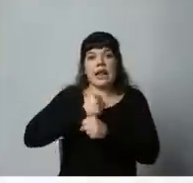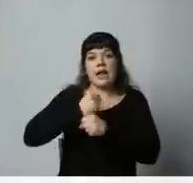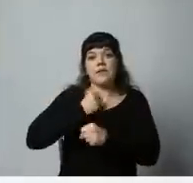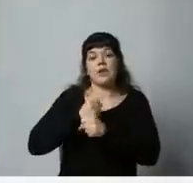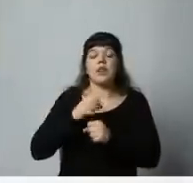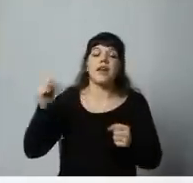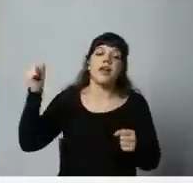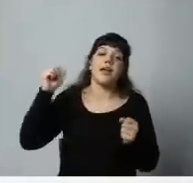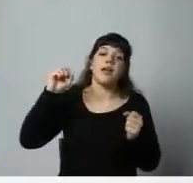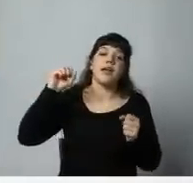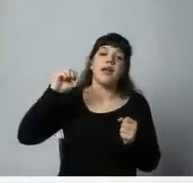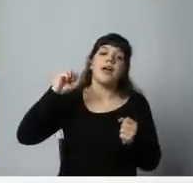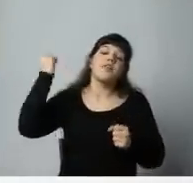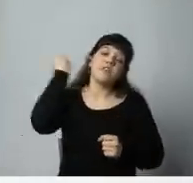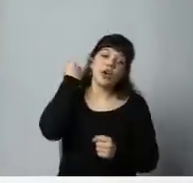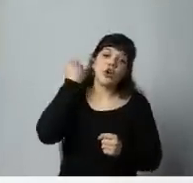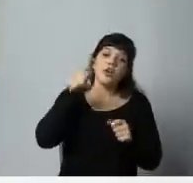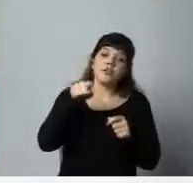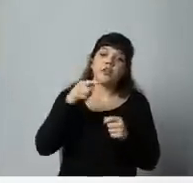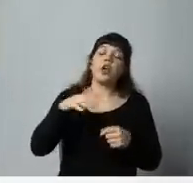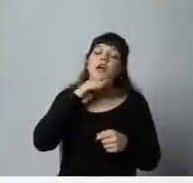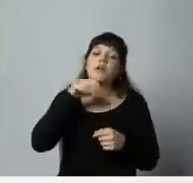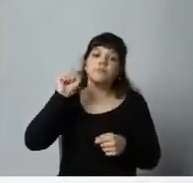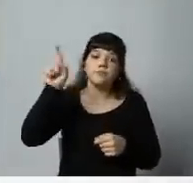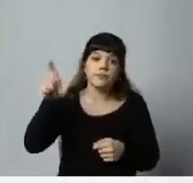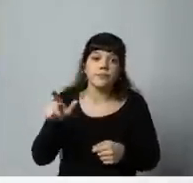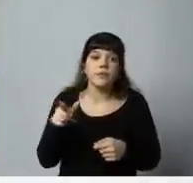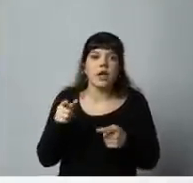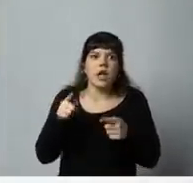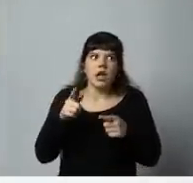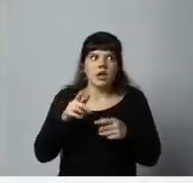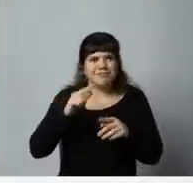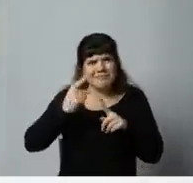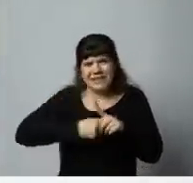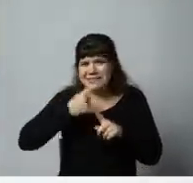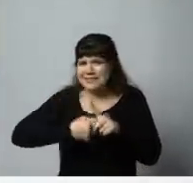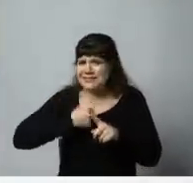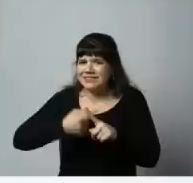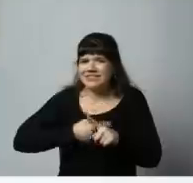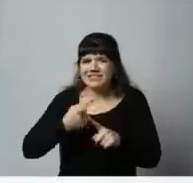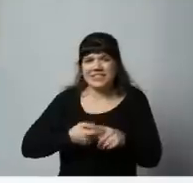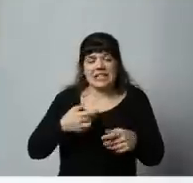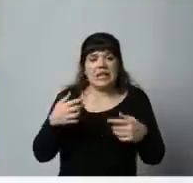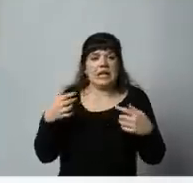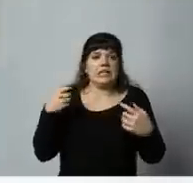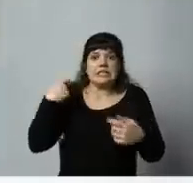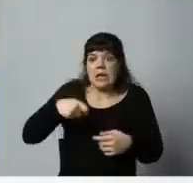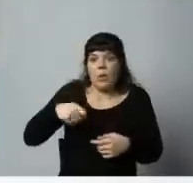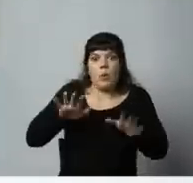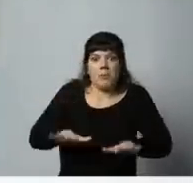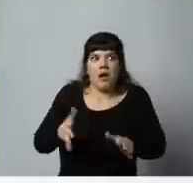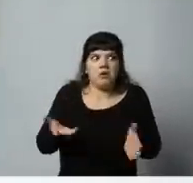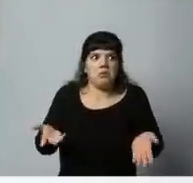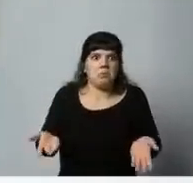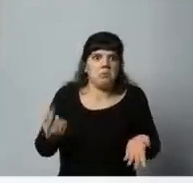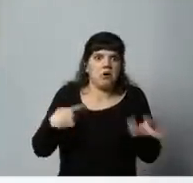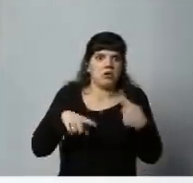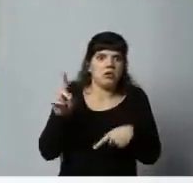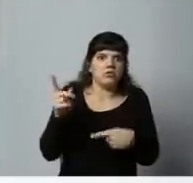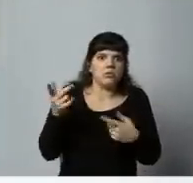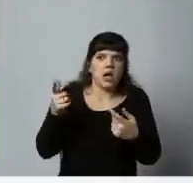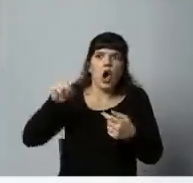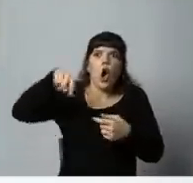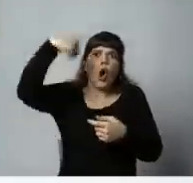canelones que están reclamando trabajo porque está hace meses están en el seguro de paro y prácticamente las grandes